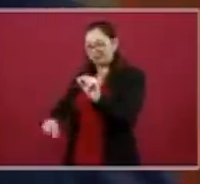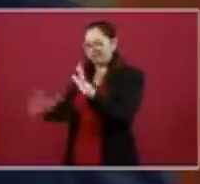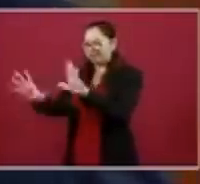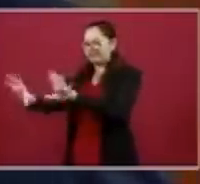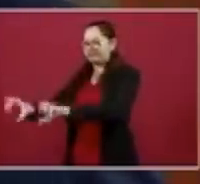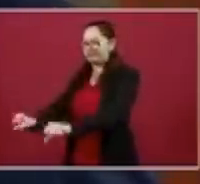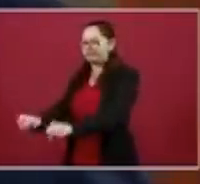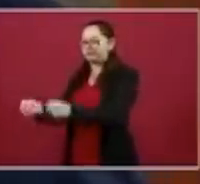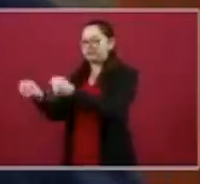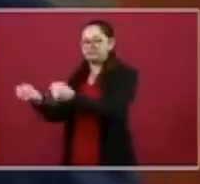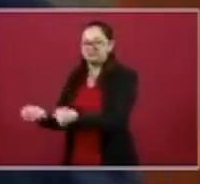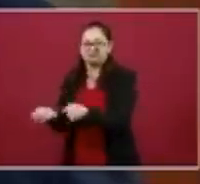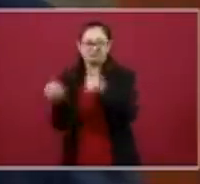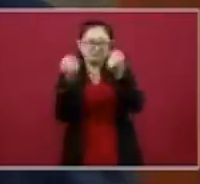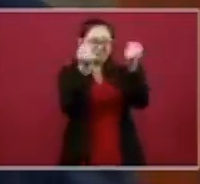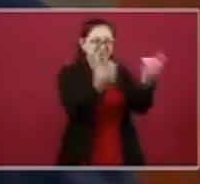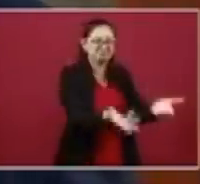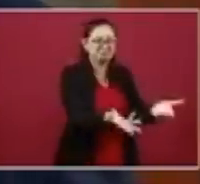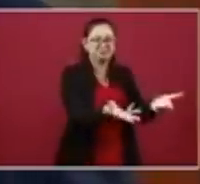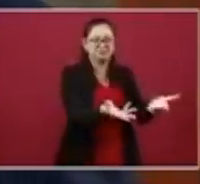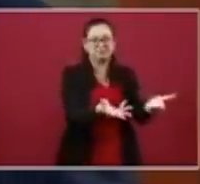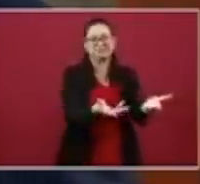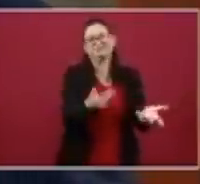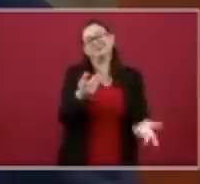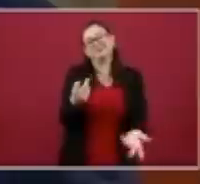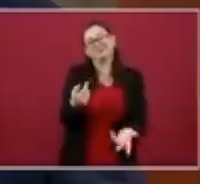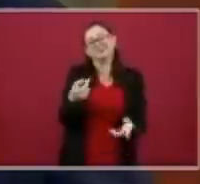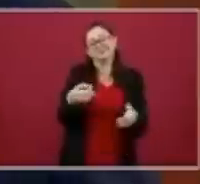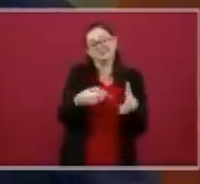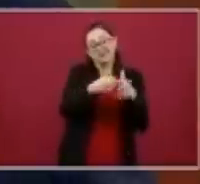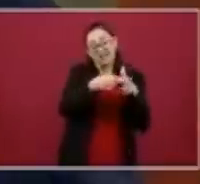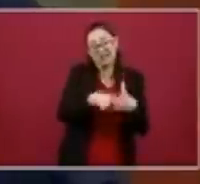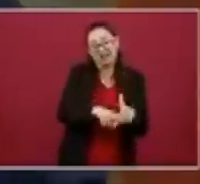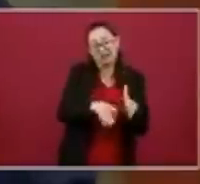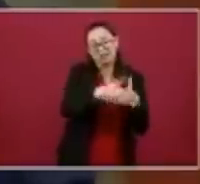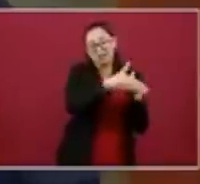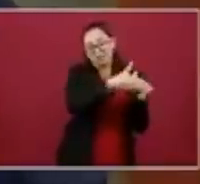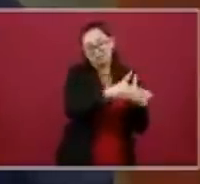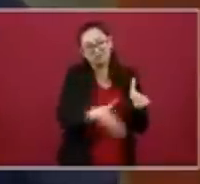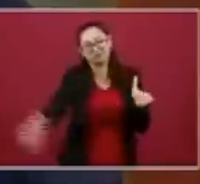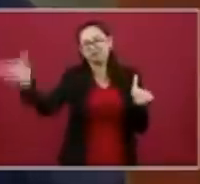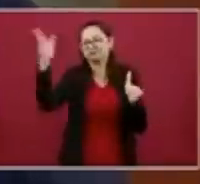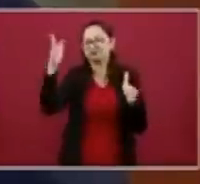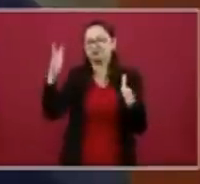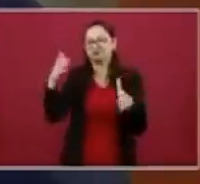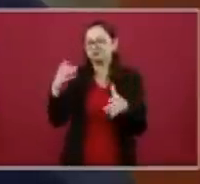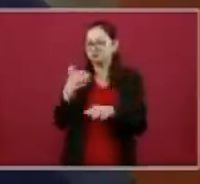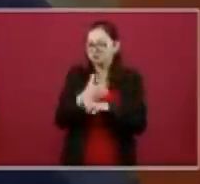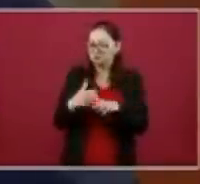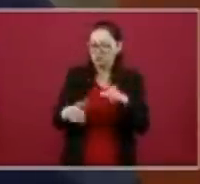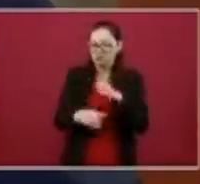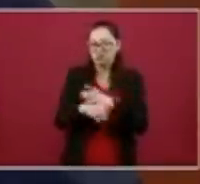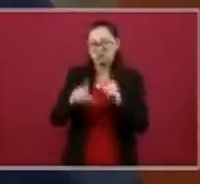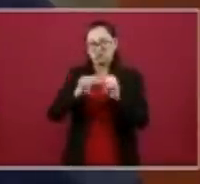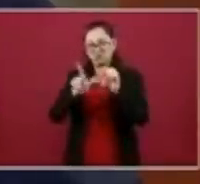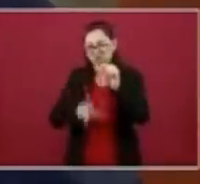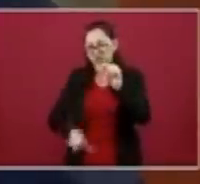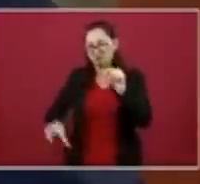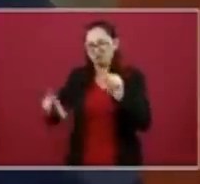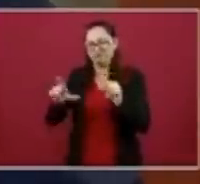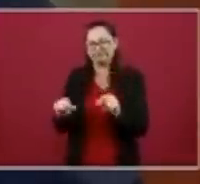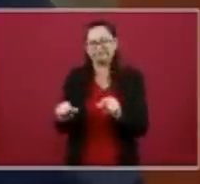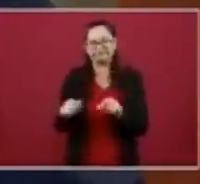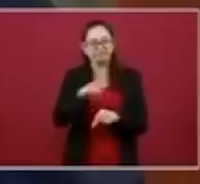por la política de entrega de bienes nacionales